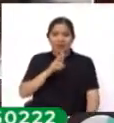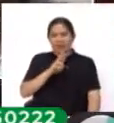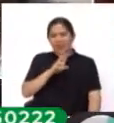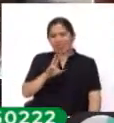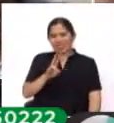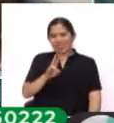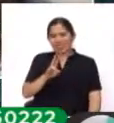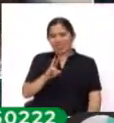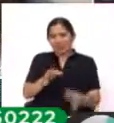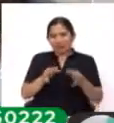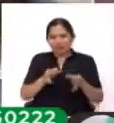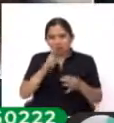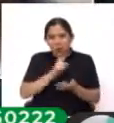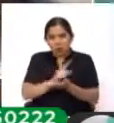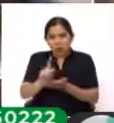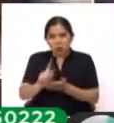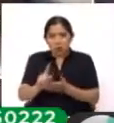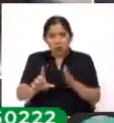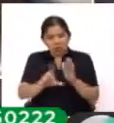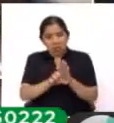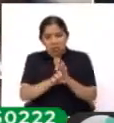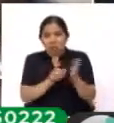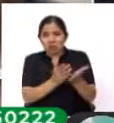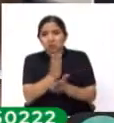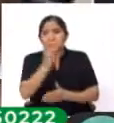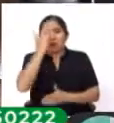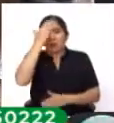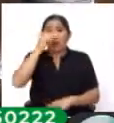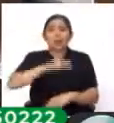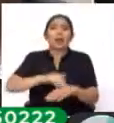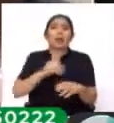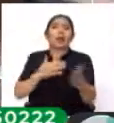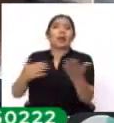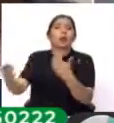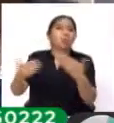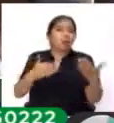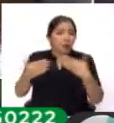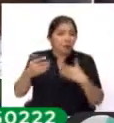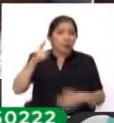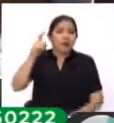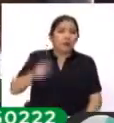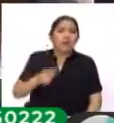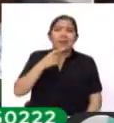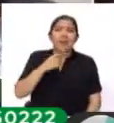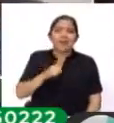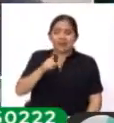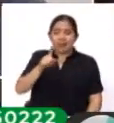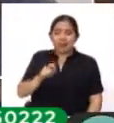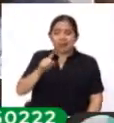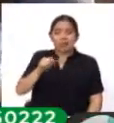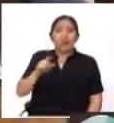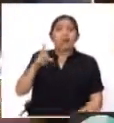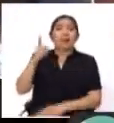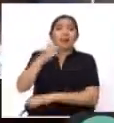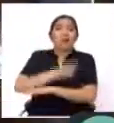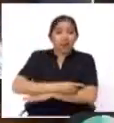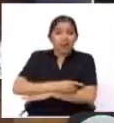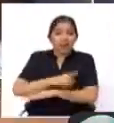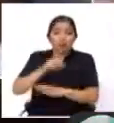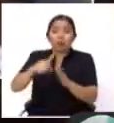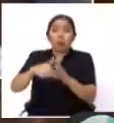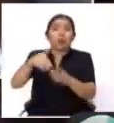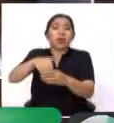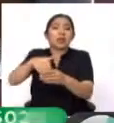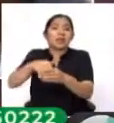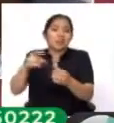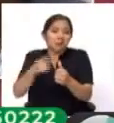dentro de lo que la ley le permite, porque la convocatoria debe ser un mínimo de 120 días después de las elecciones primarias. Es